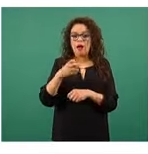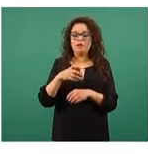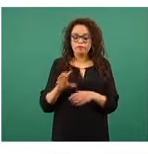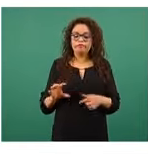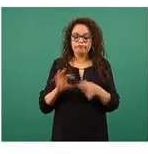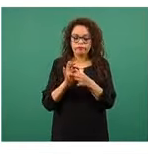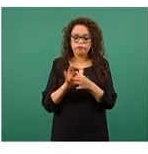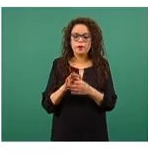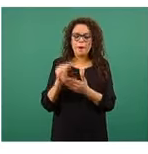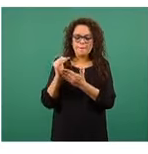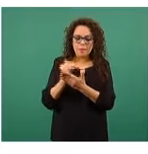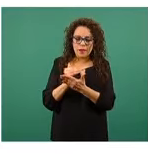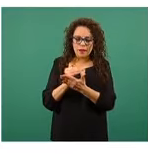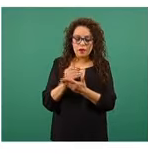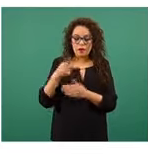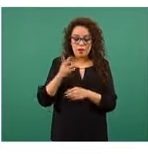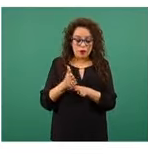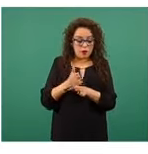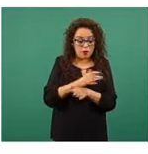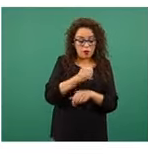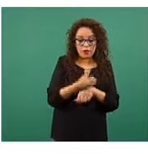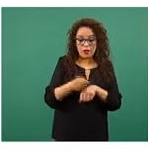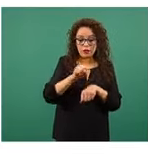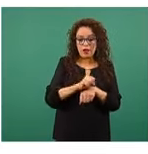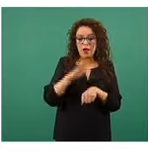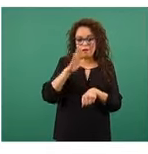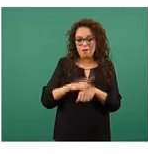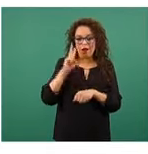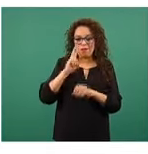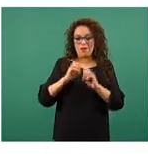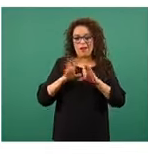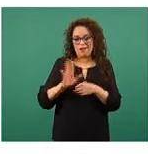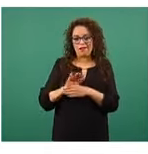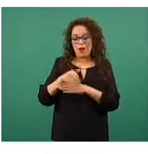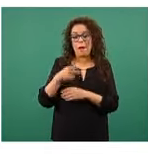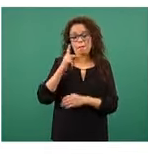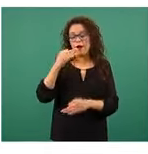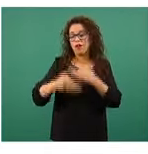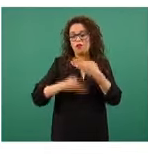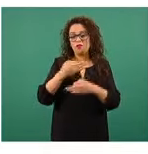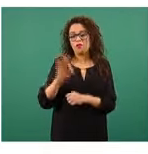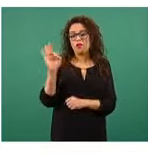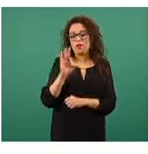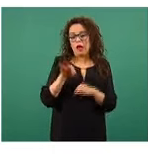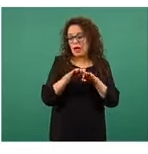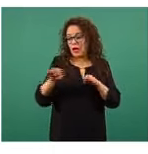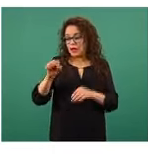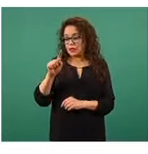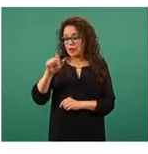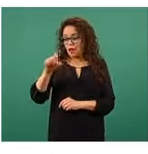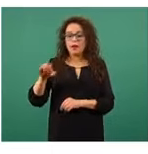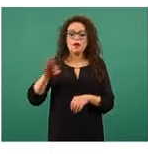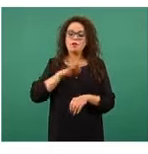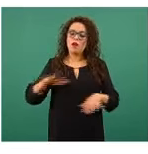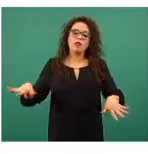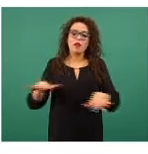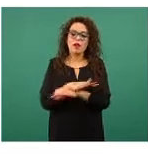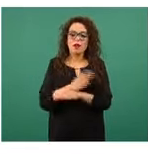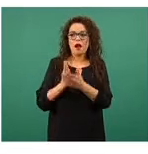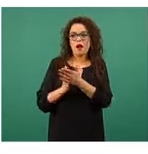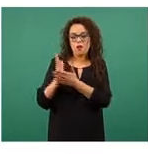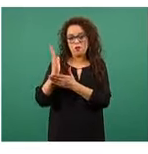no tan marcada como en semanas previas. Pues obviamente toda meseta en su momento puede rápidamente convertirse en un ascenso